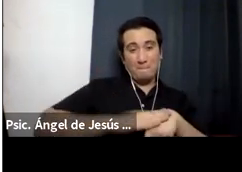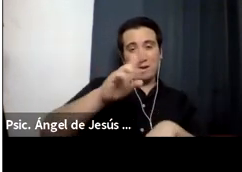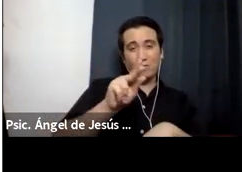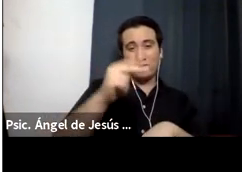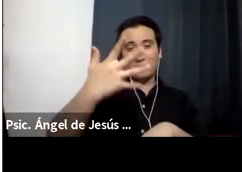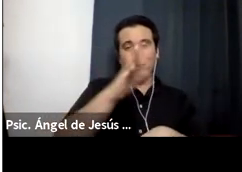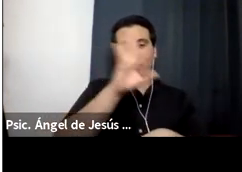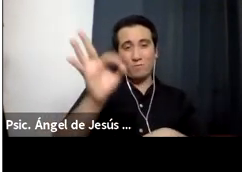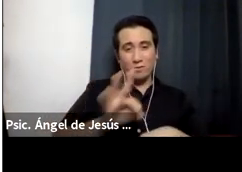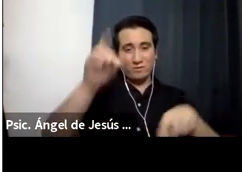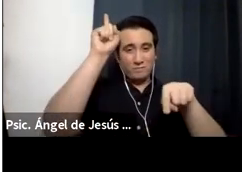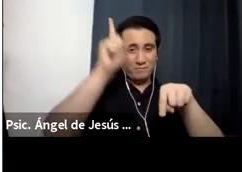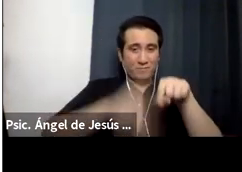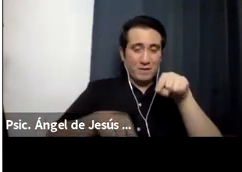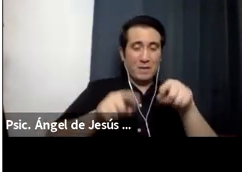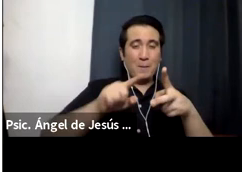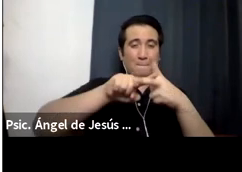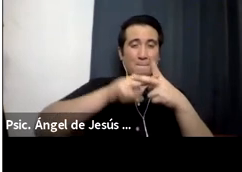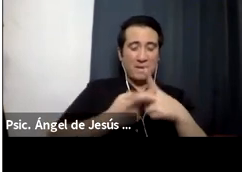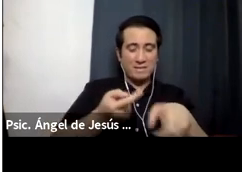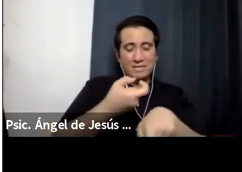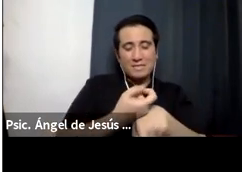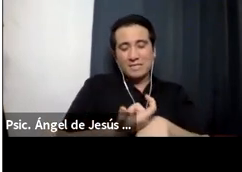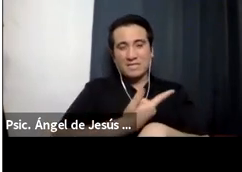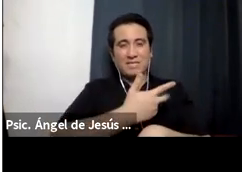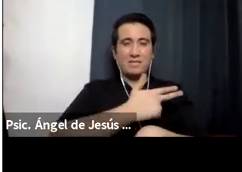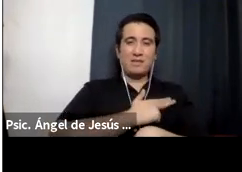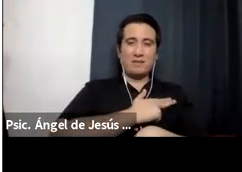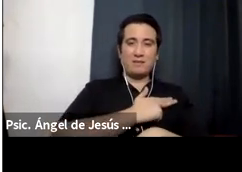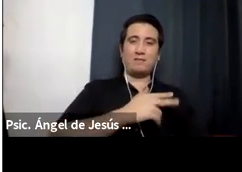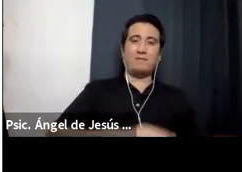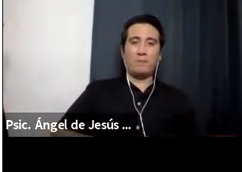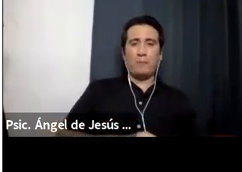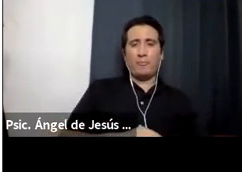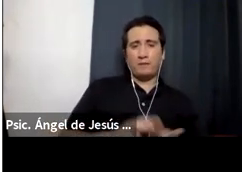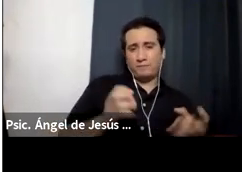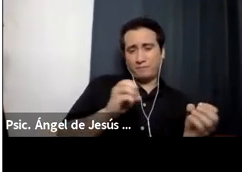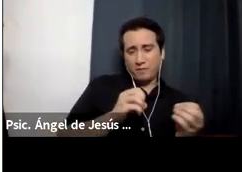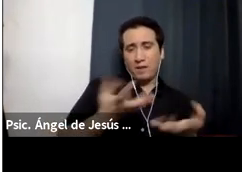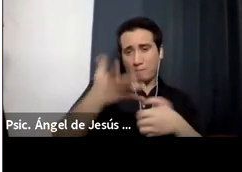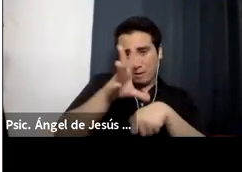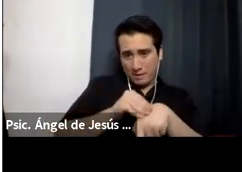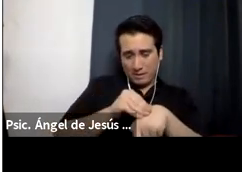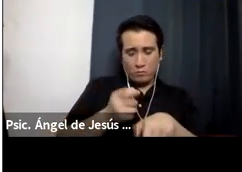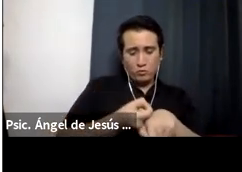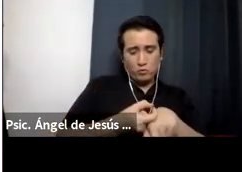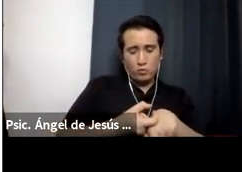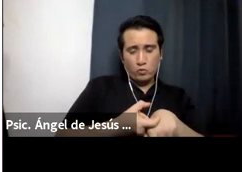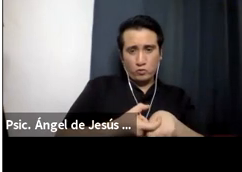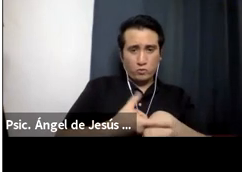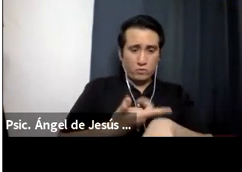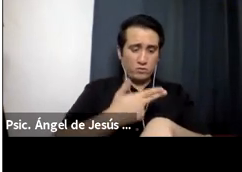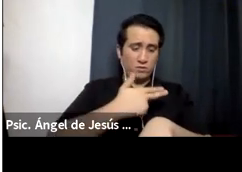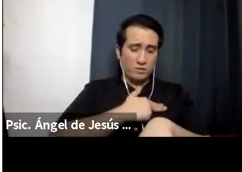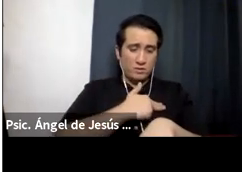de las amputaciones comienza con una úlcera, ¿no? Si dejamos que se forme una úlcera por algún descuido,